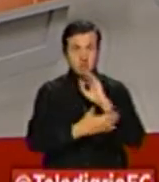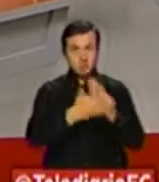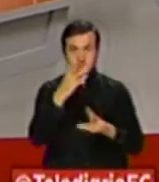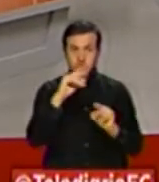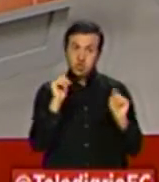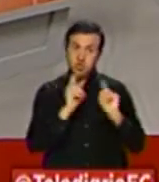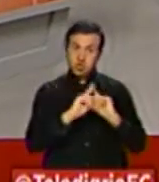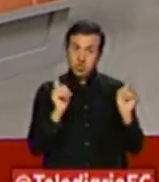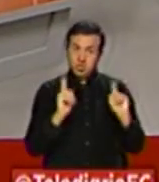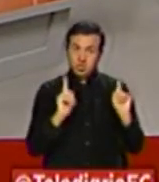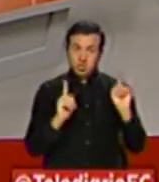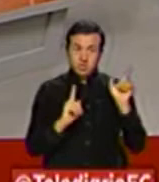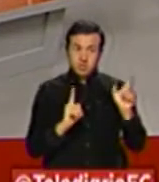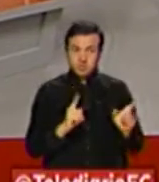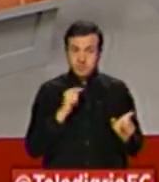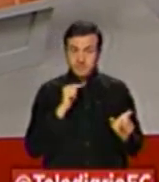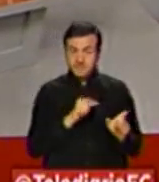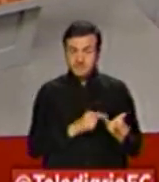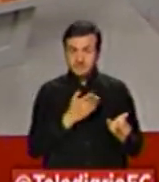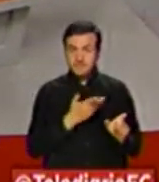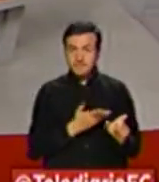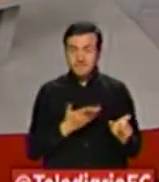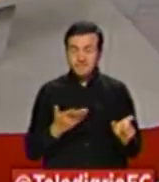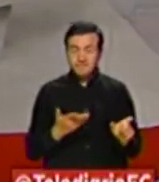implicado, presunto